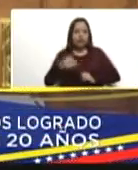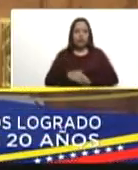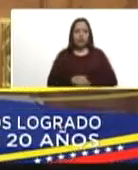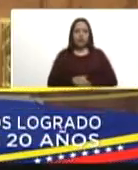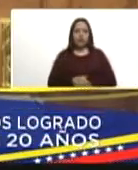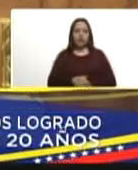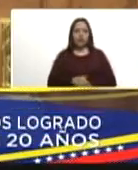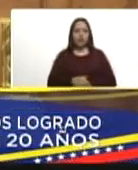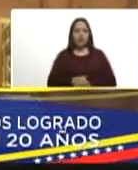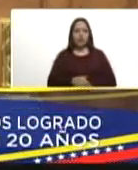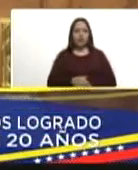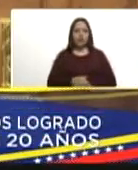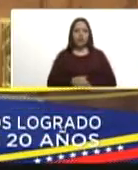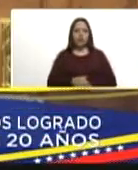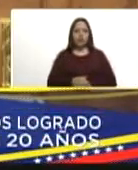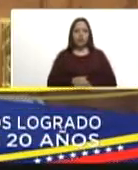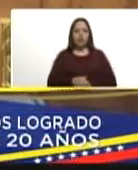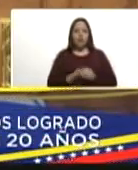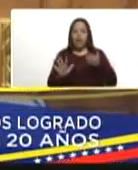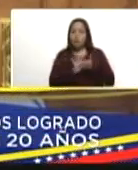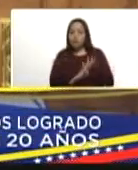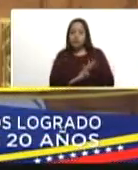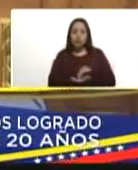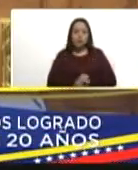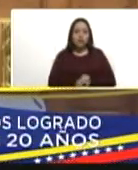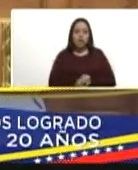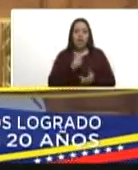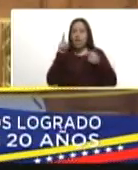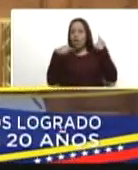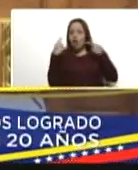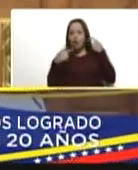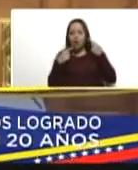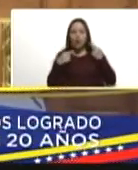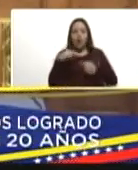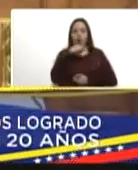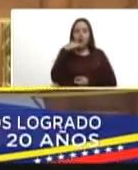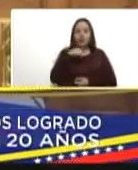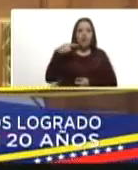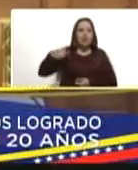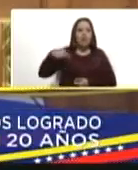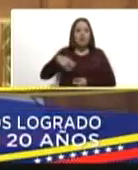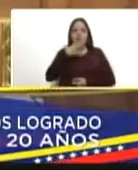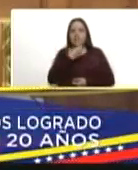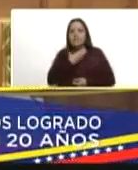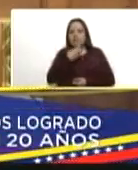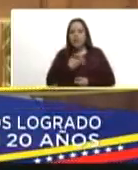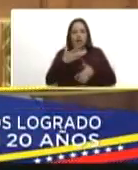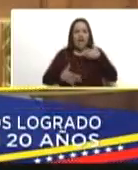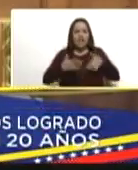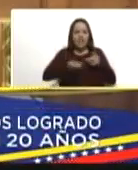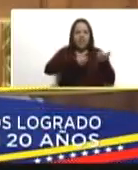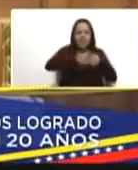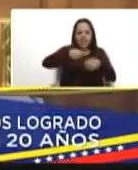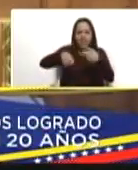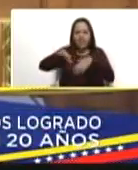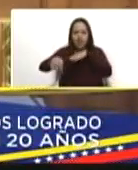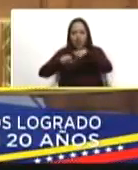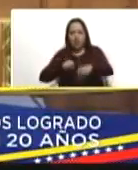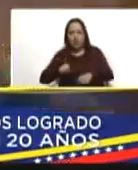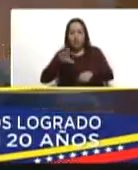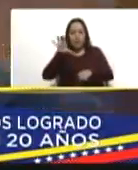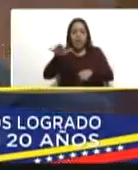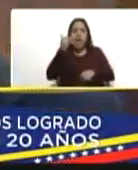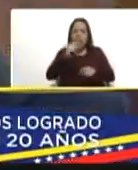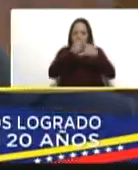calisto por la locura de octubre noviembre y diciembre la actividad comercial del país correcto están calculando